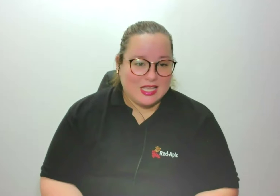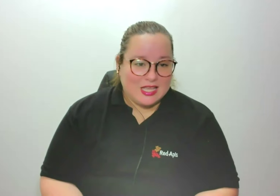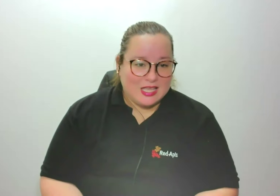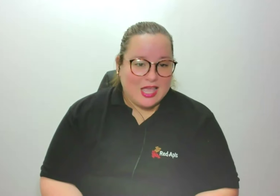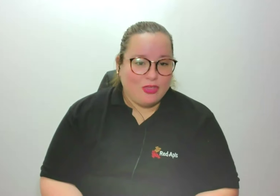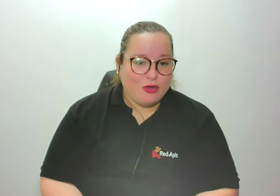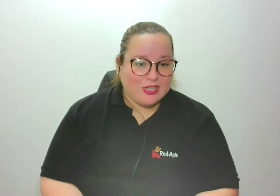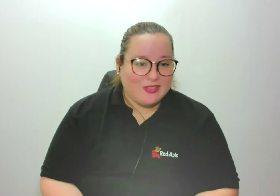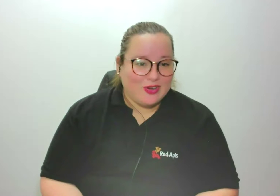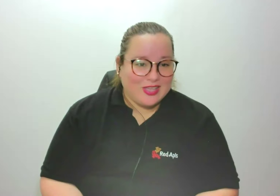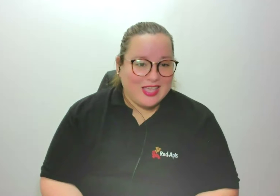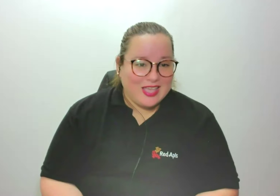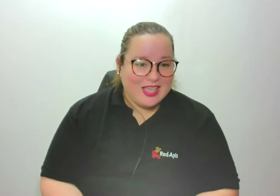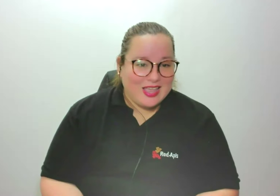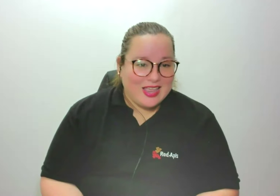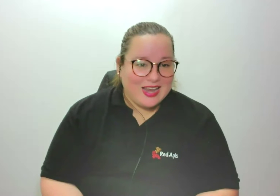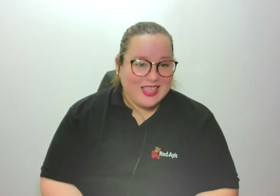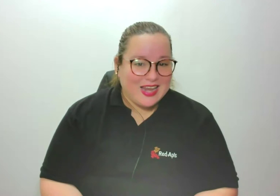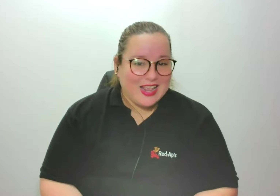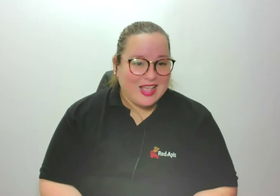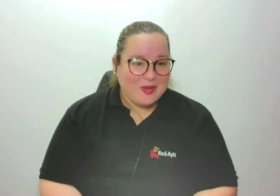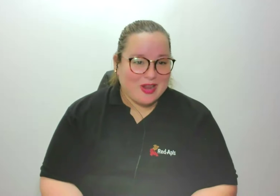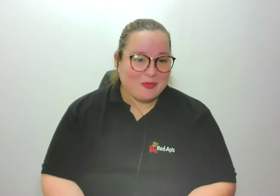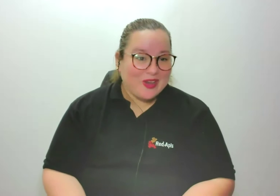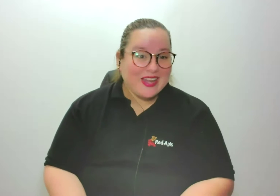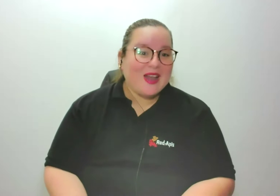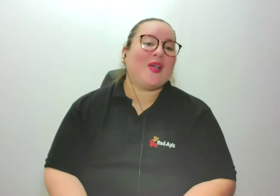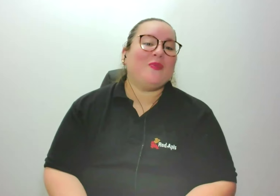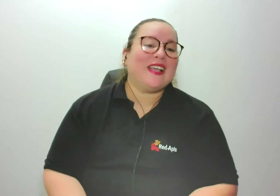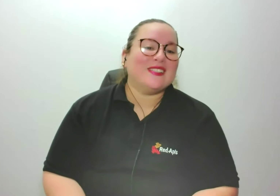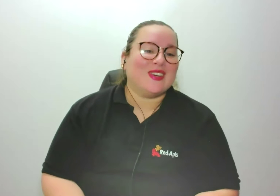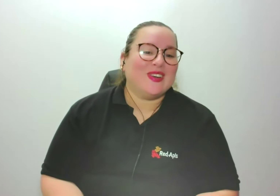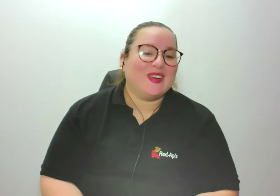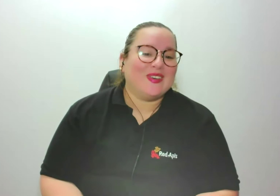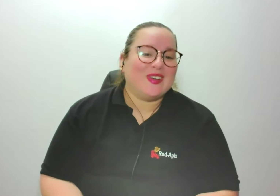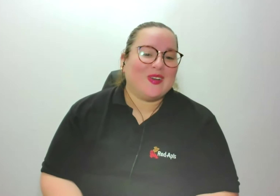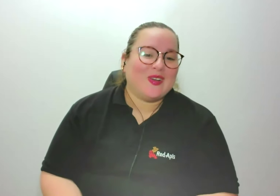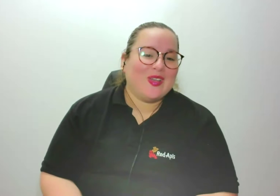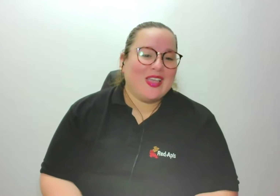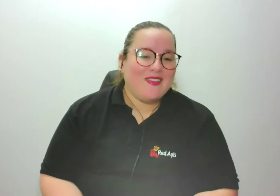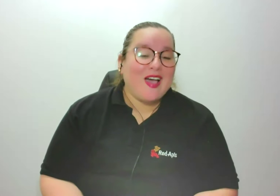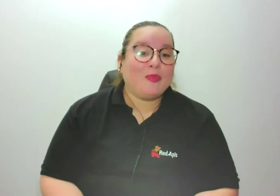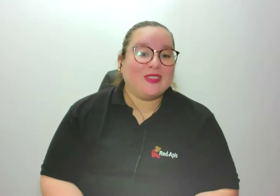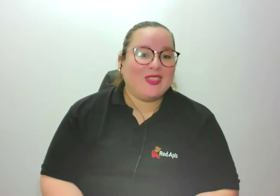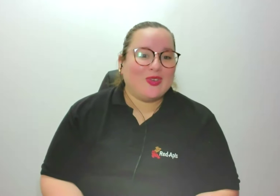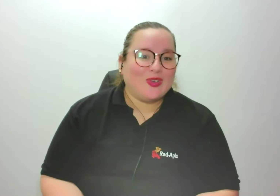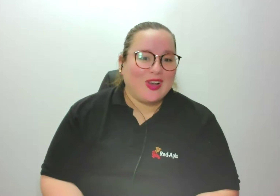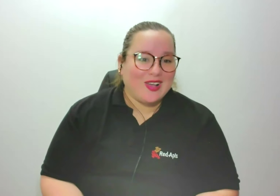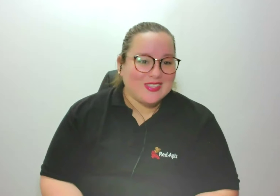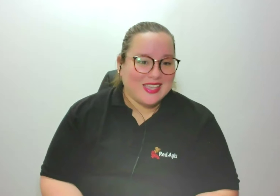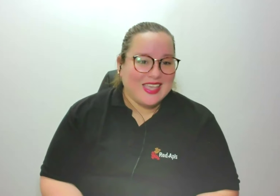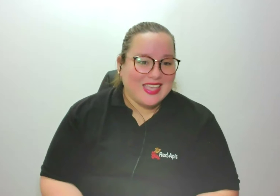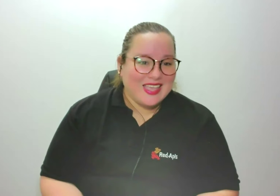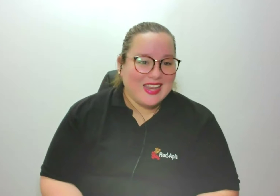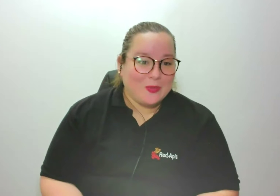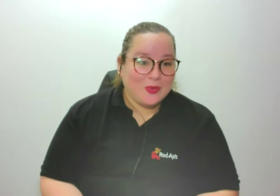expresarse y ha ido mostrando lo que le genera para poder generar una comunicación. Y va apuntando las